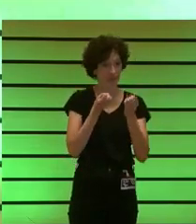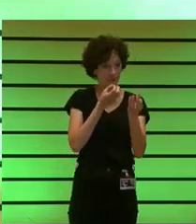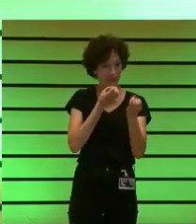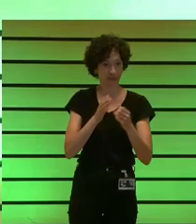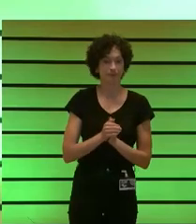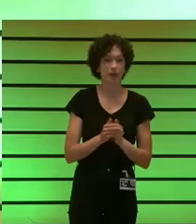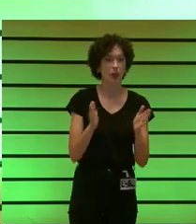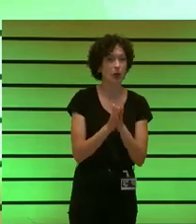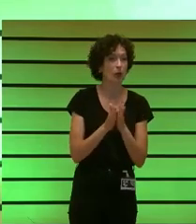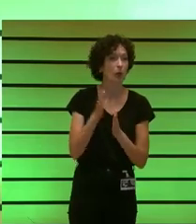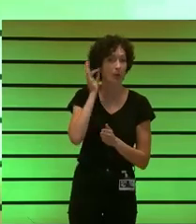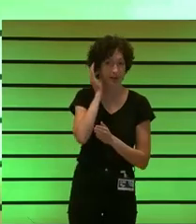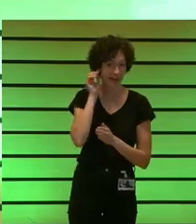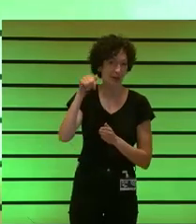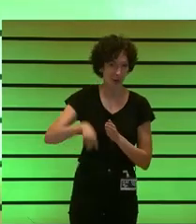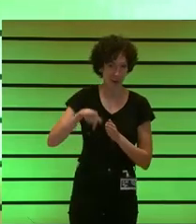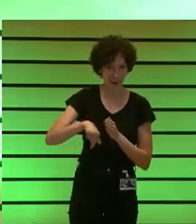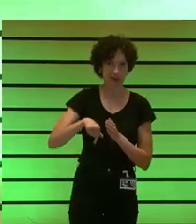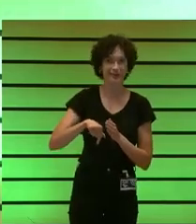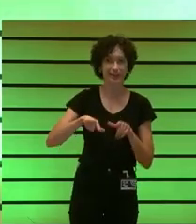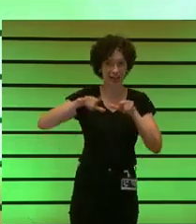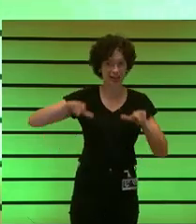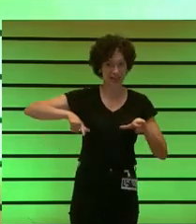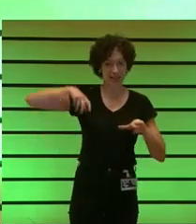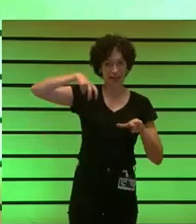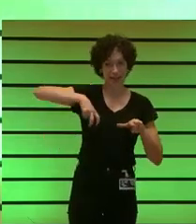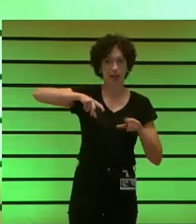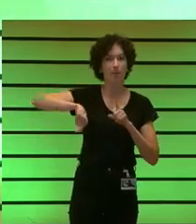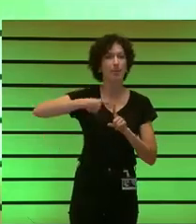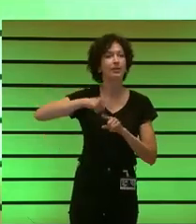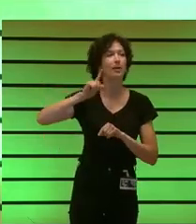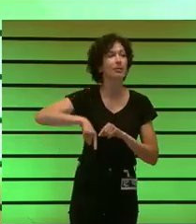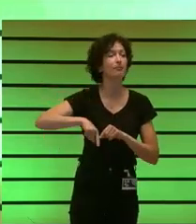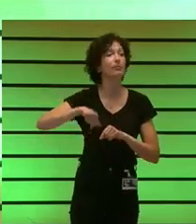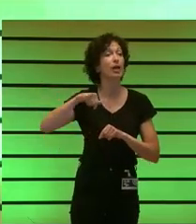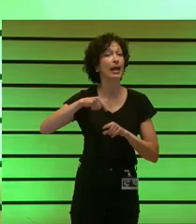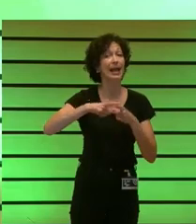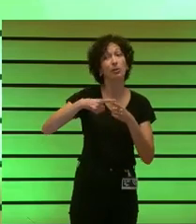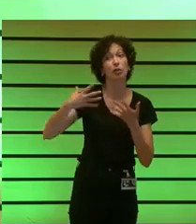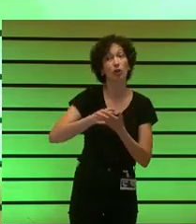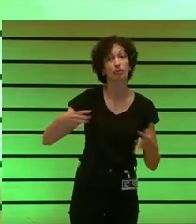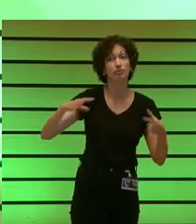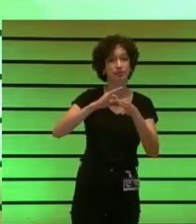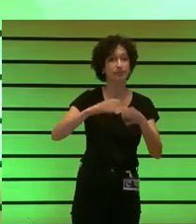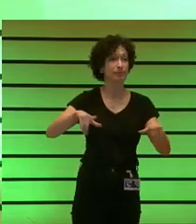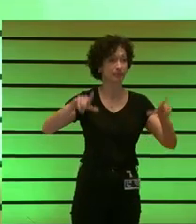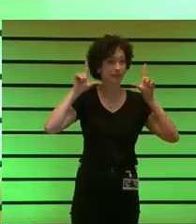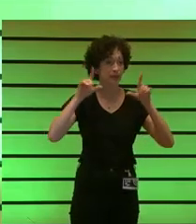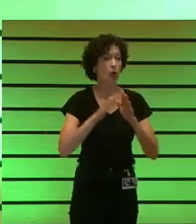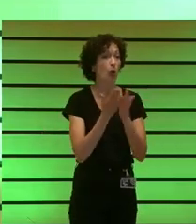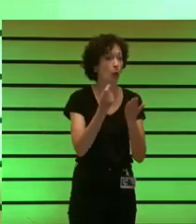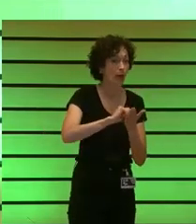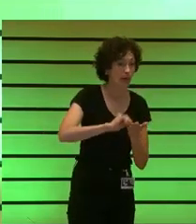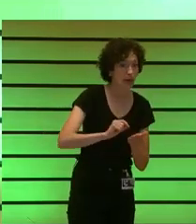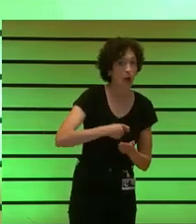Nuestra compañera de escenario y protagonista de todos los elementos que nos acompañan. Cuaderno, abanico,